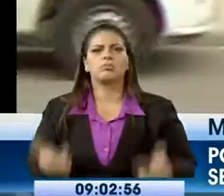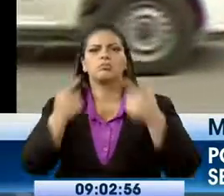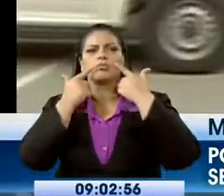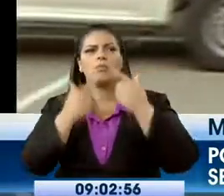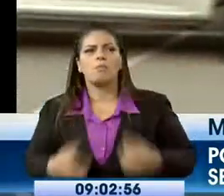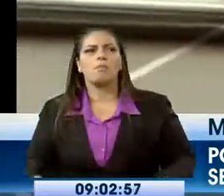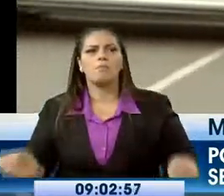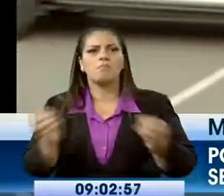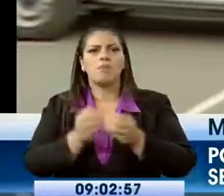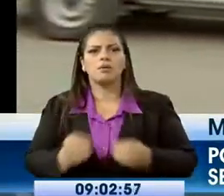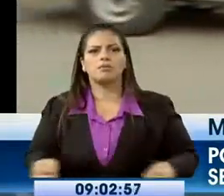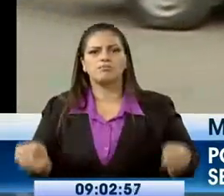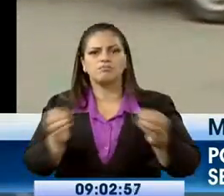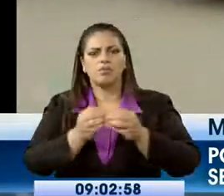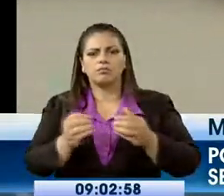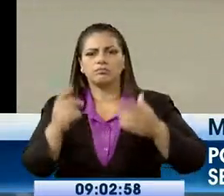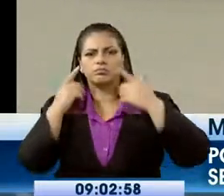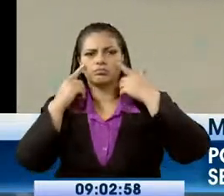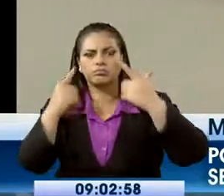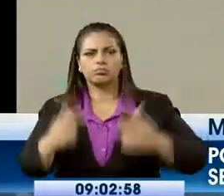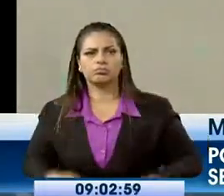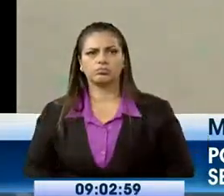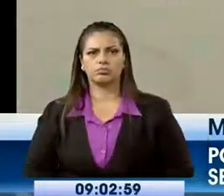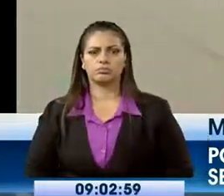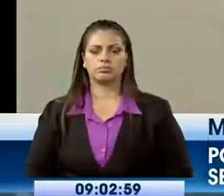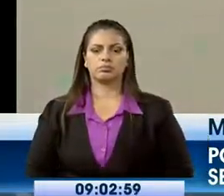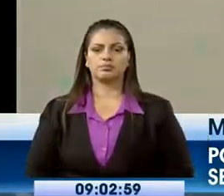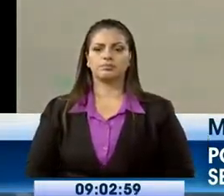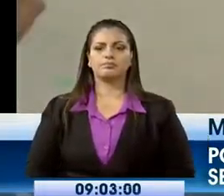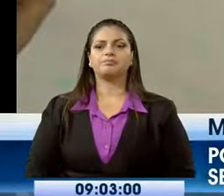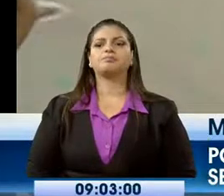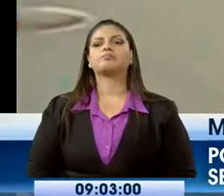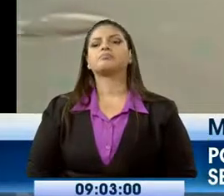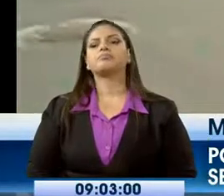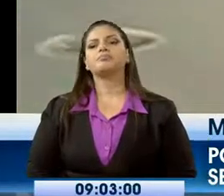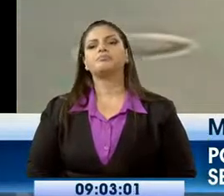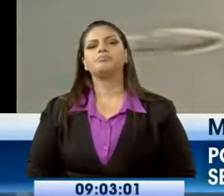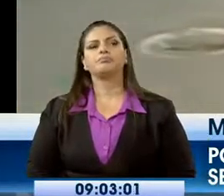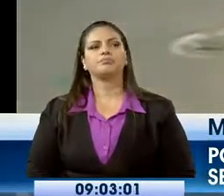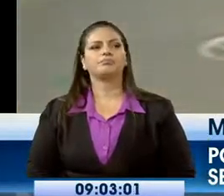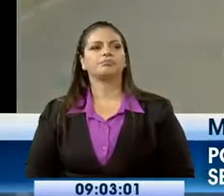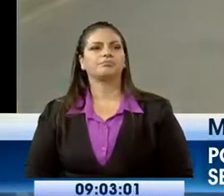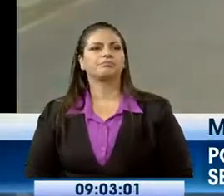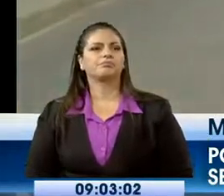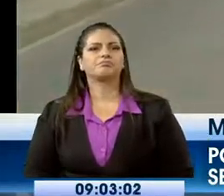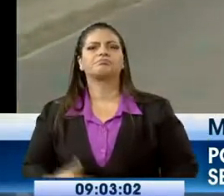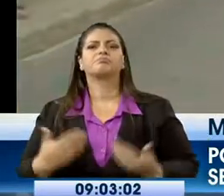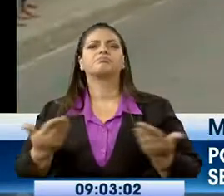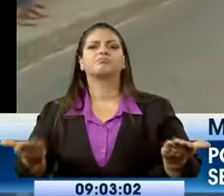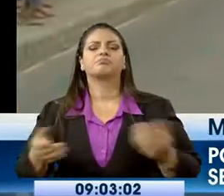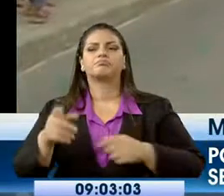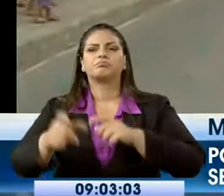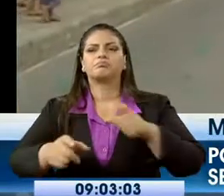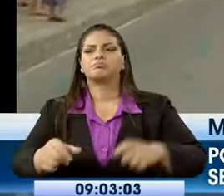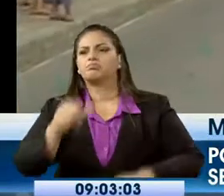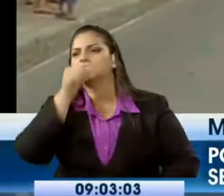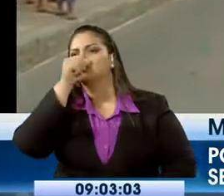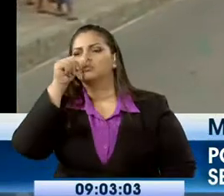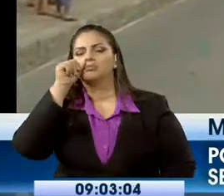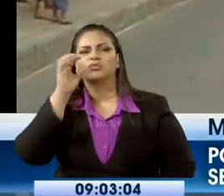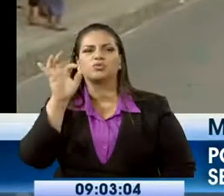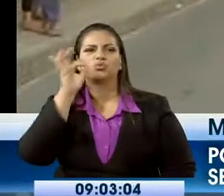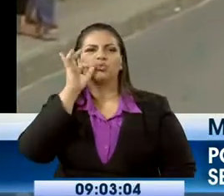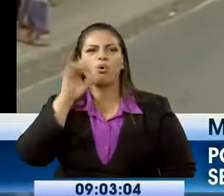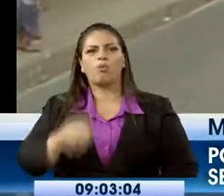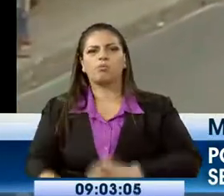operativos extraordinarios, ordinarios, pues para tratar de eliminar todo este tipo de males que